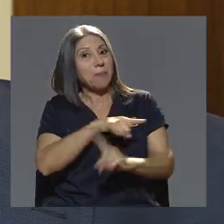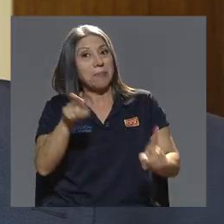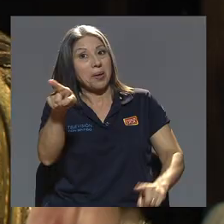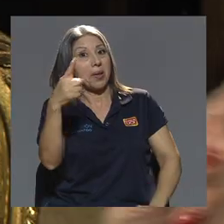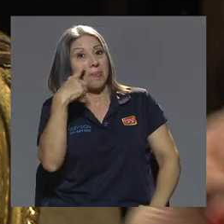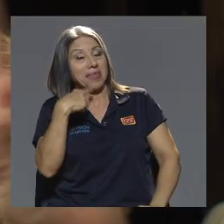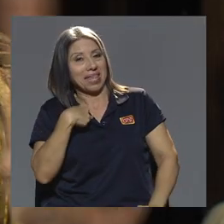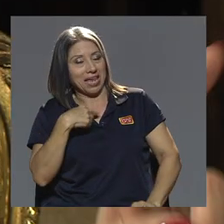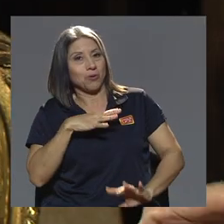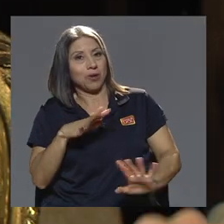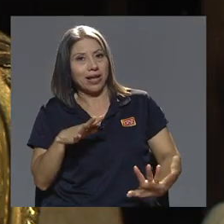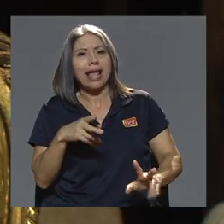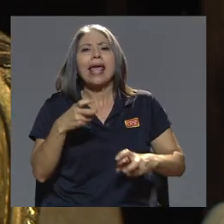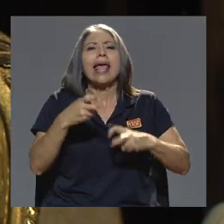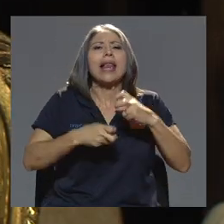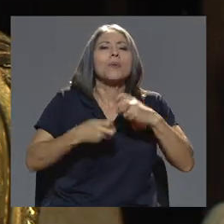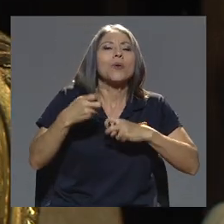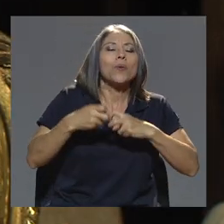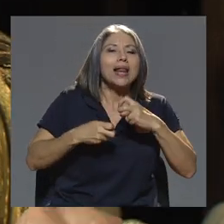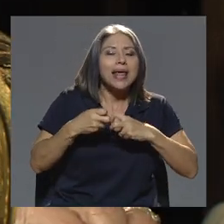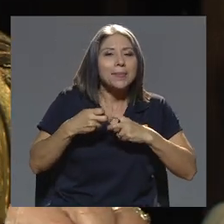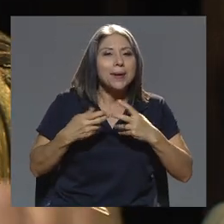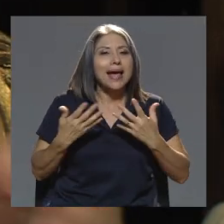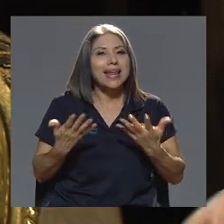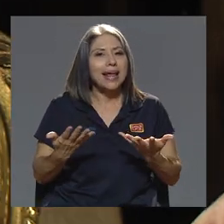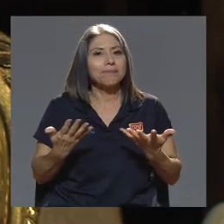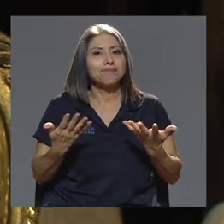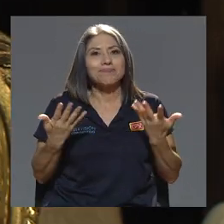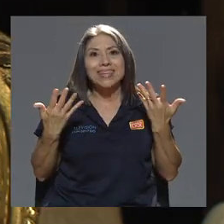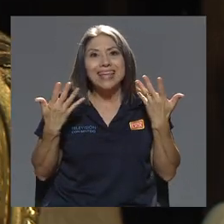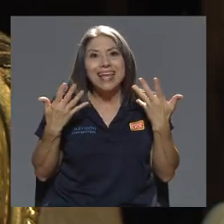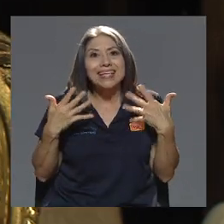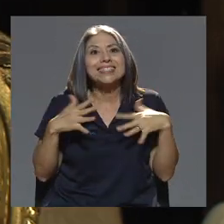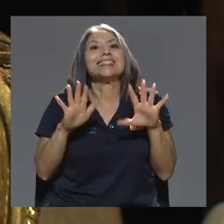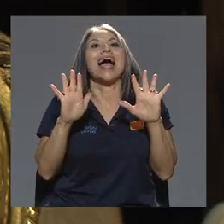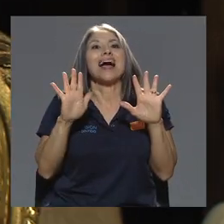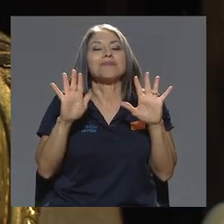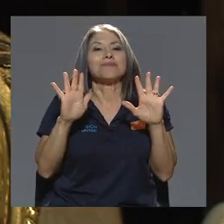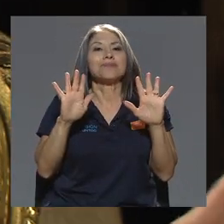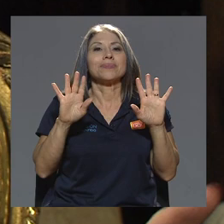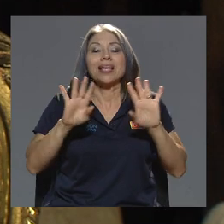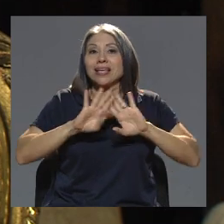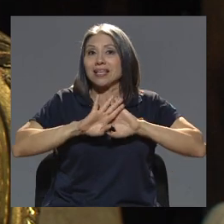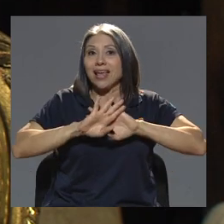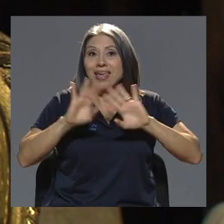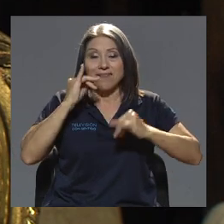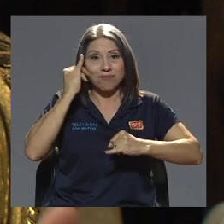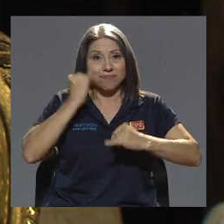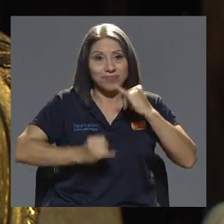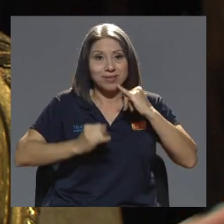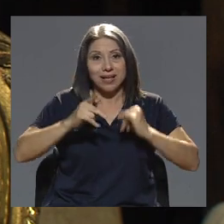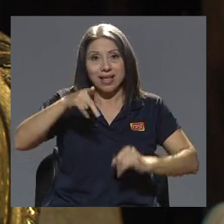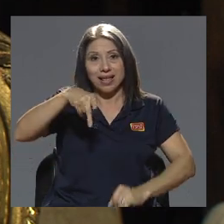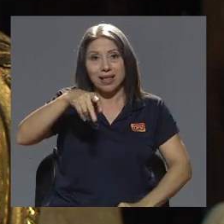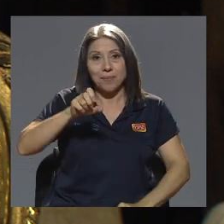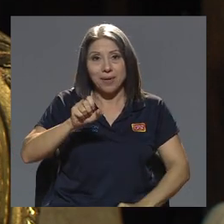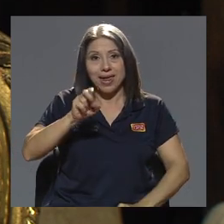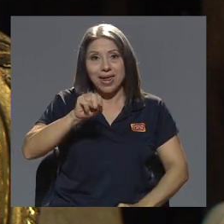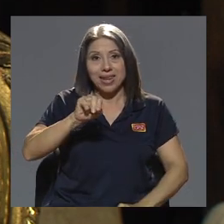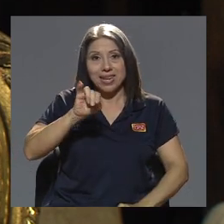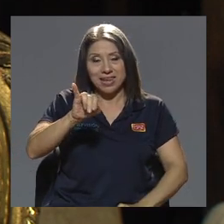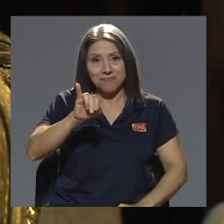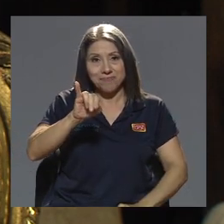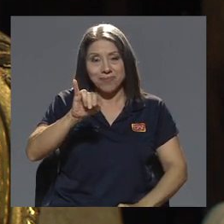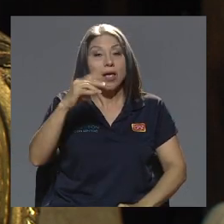dijeron. El problema era que ya la iban a tirar la Penny, porque estaban planeando hacer allí la central